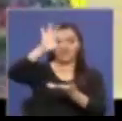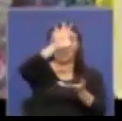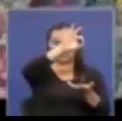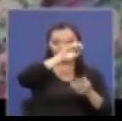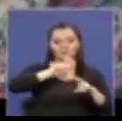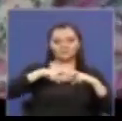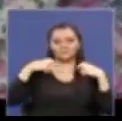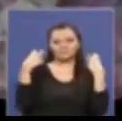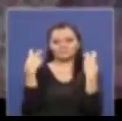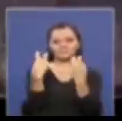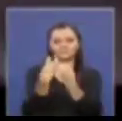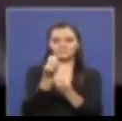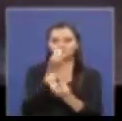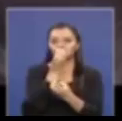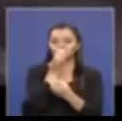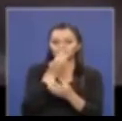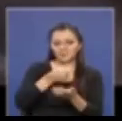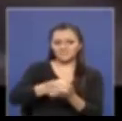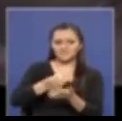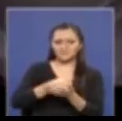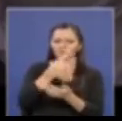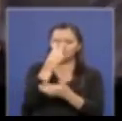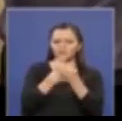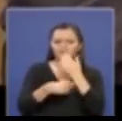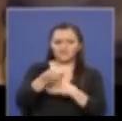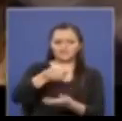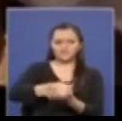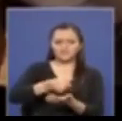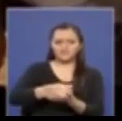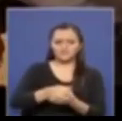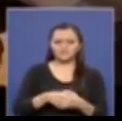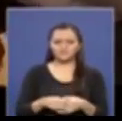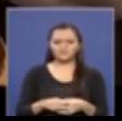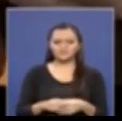oficiales en el mismo hotel, después de la bilateral.